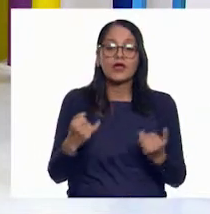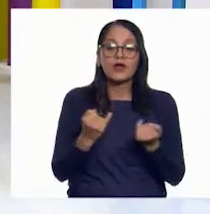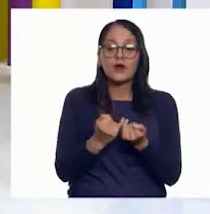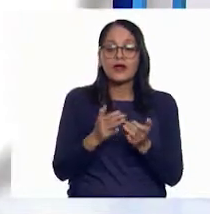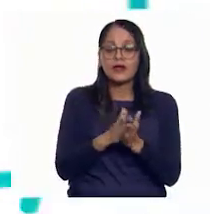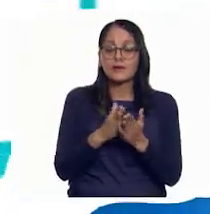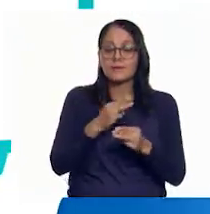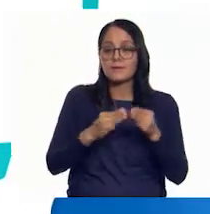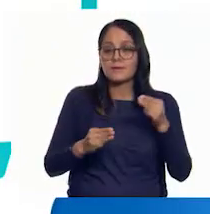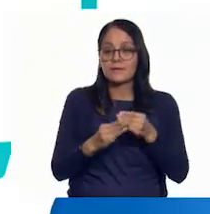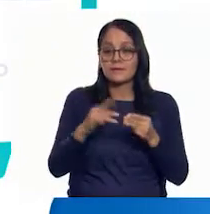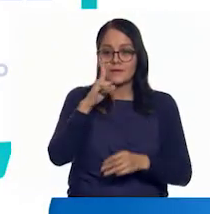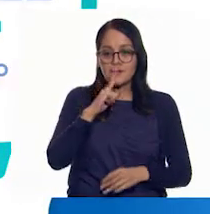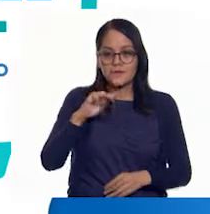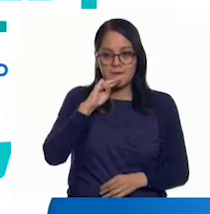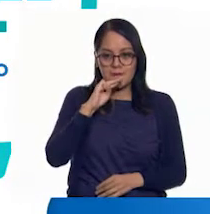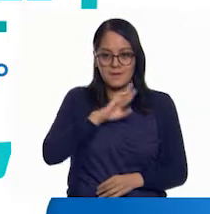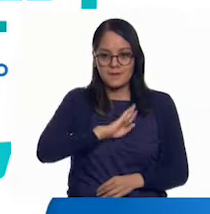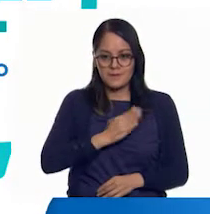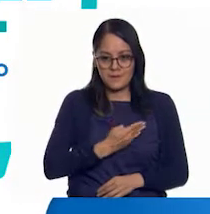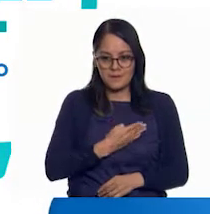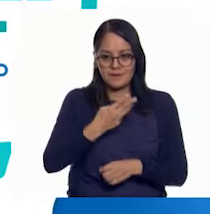Materna, tercer grado.